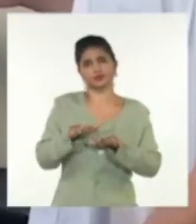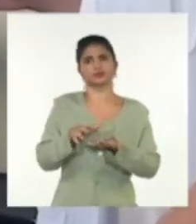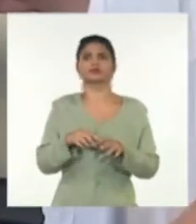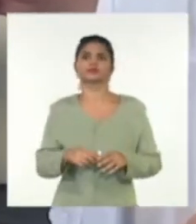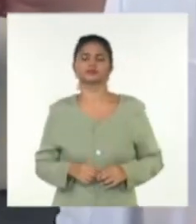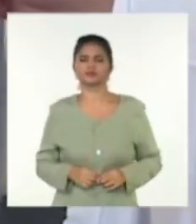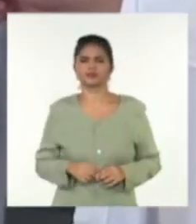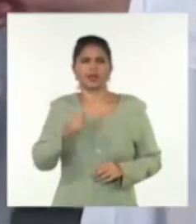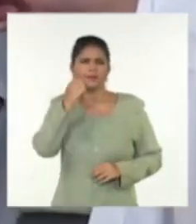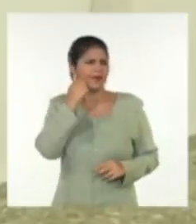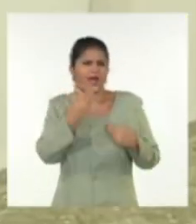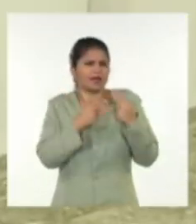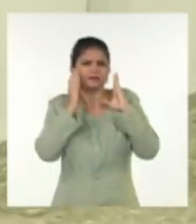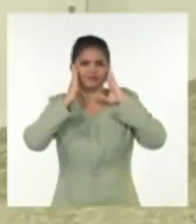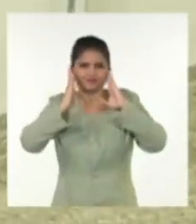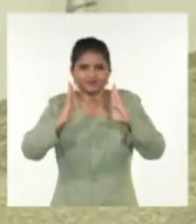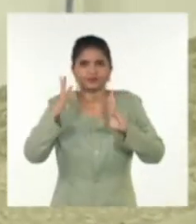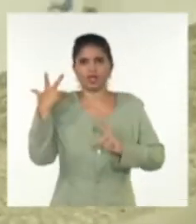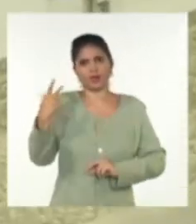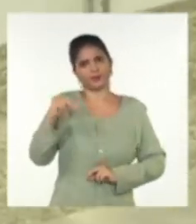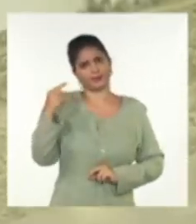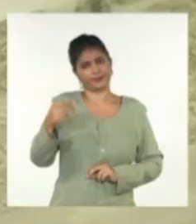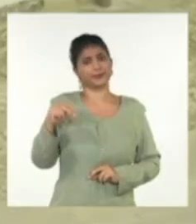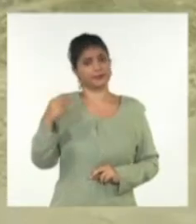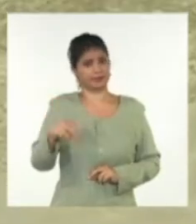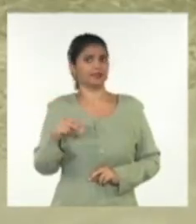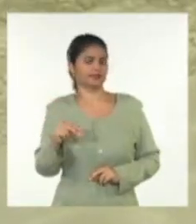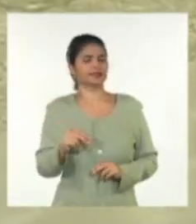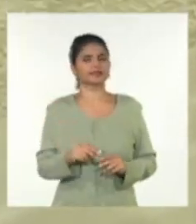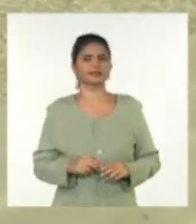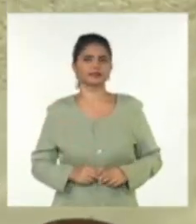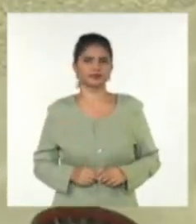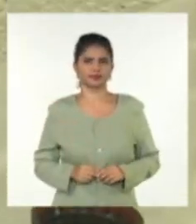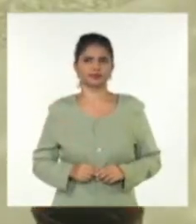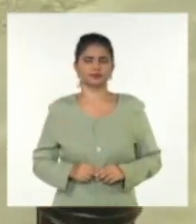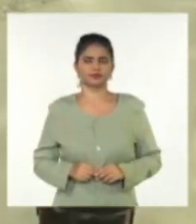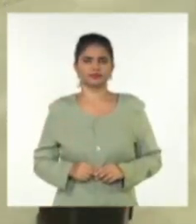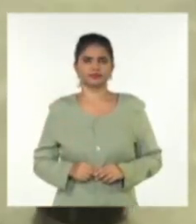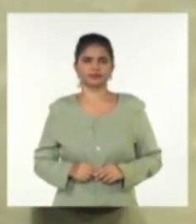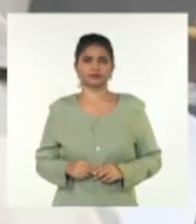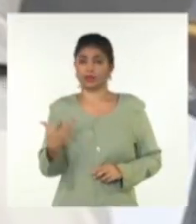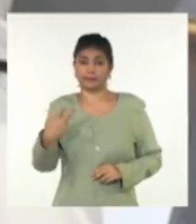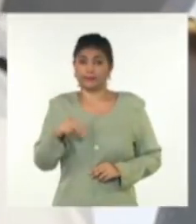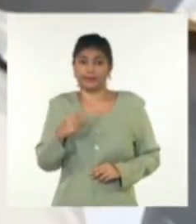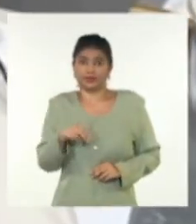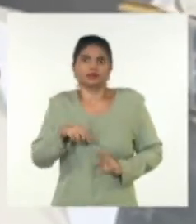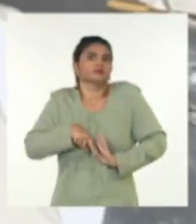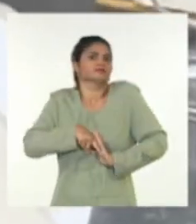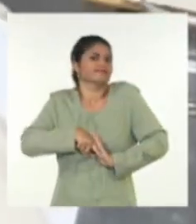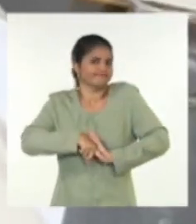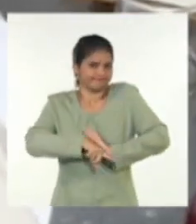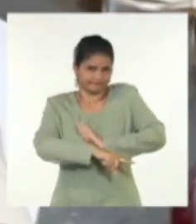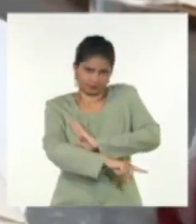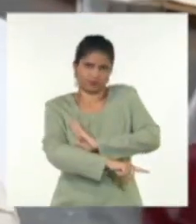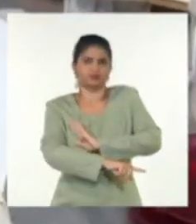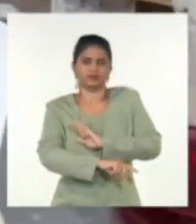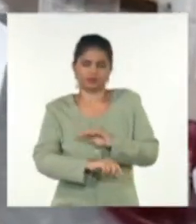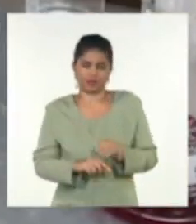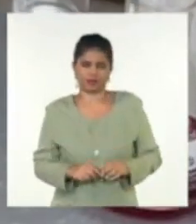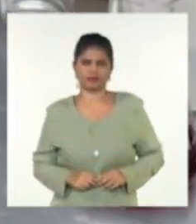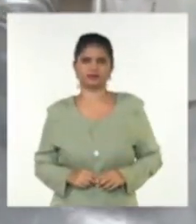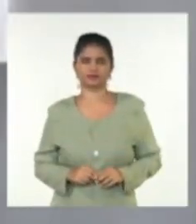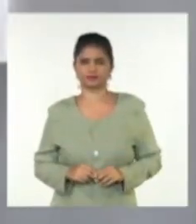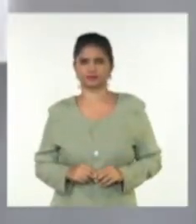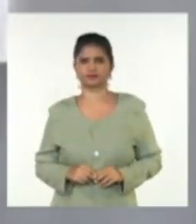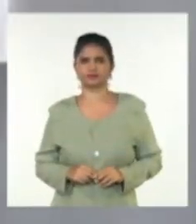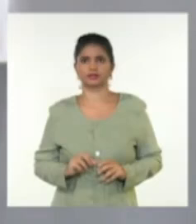parte de práctica. Gerardo nos contacta para hacerle una preparación en la parte de práctica, que es donde más caídos se sienten, ¿no? Porque